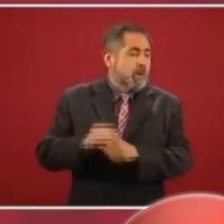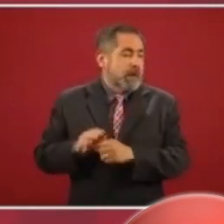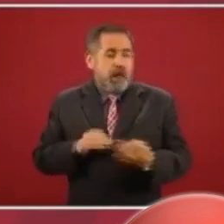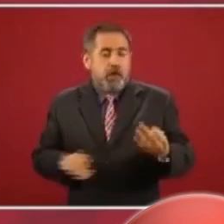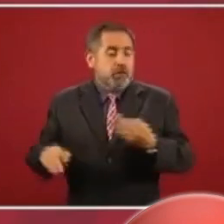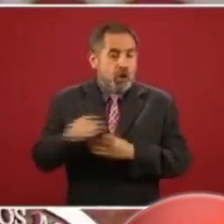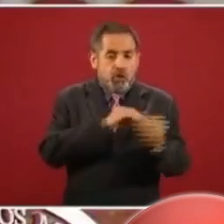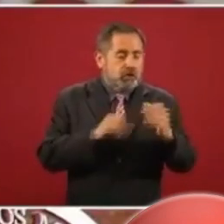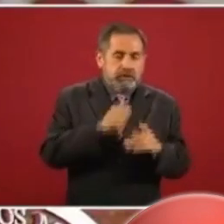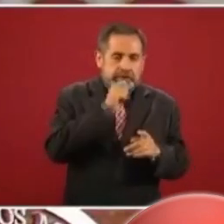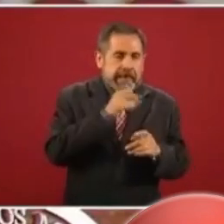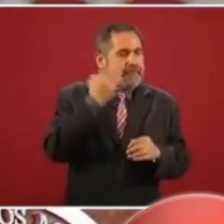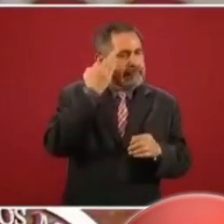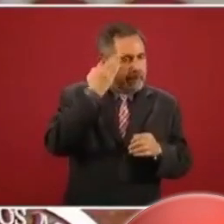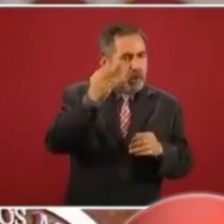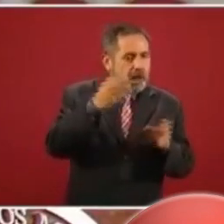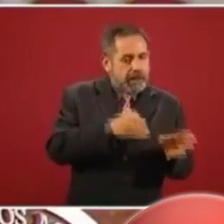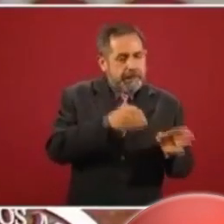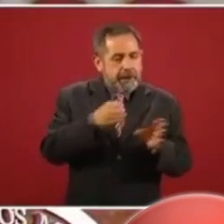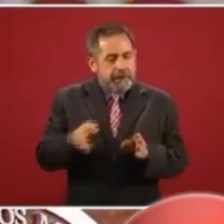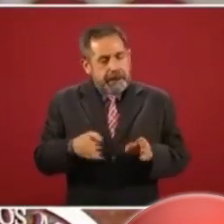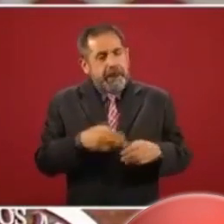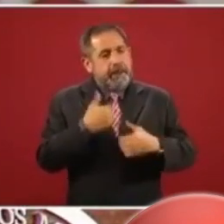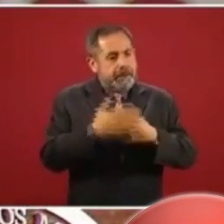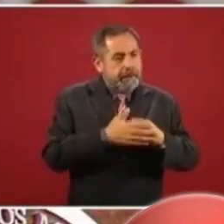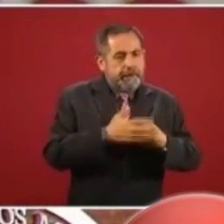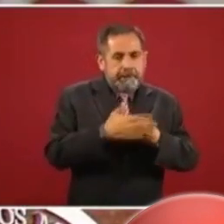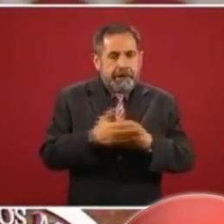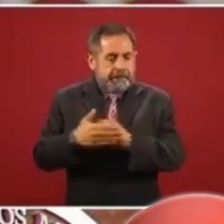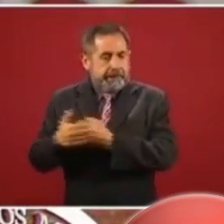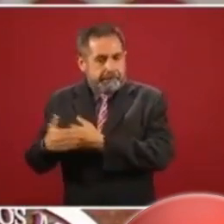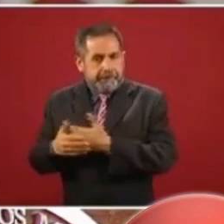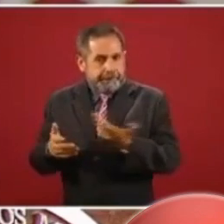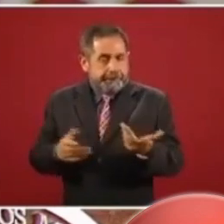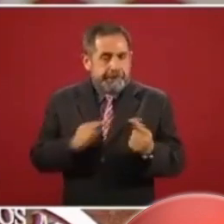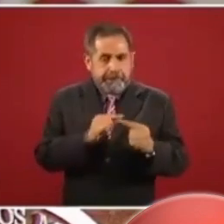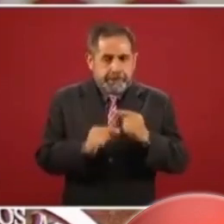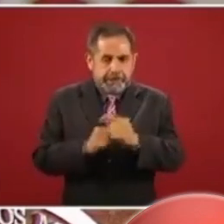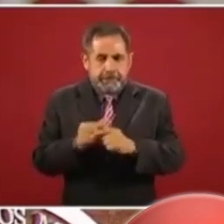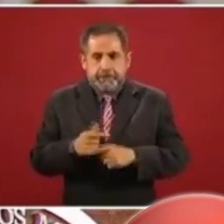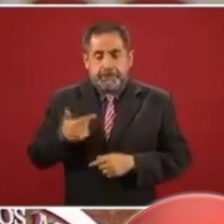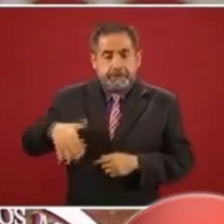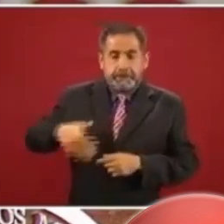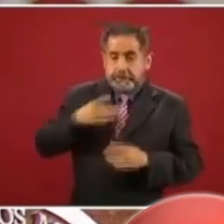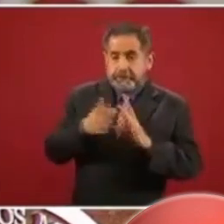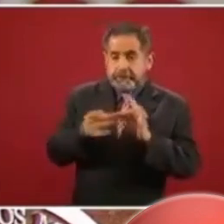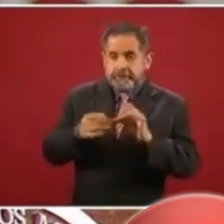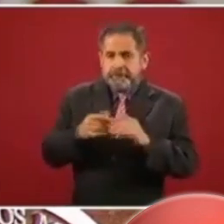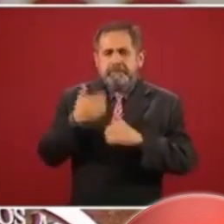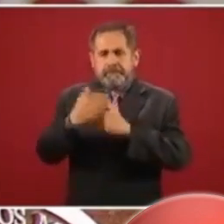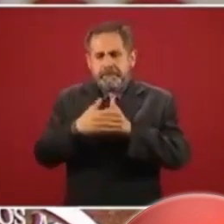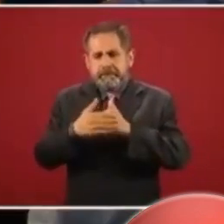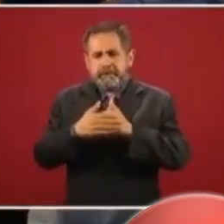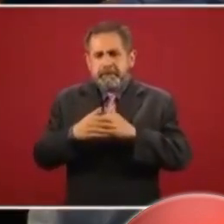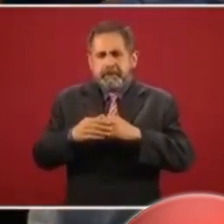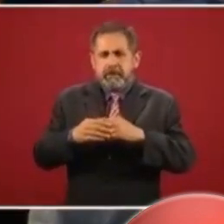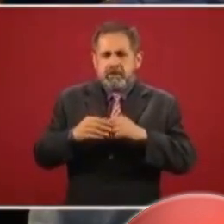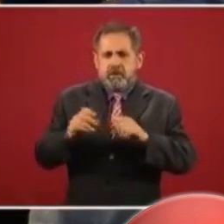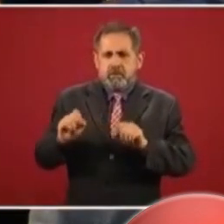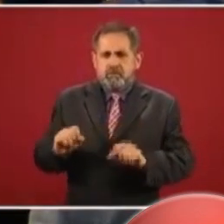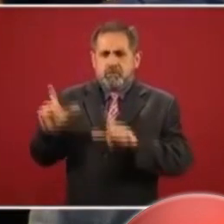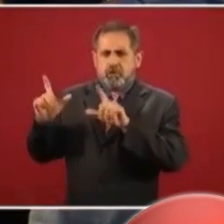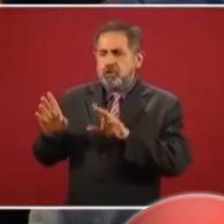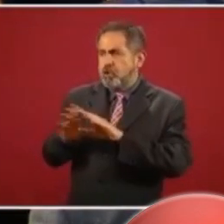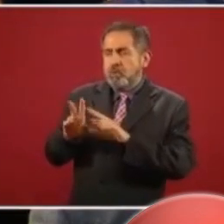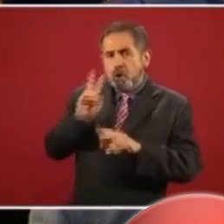en absolutamente todos los hospitales de segundo nivel. Si el presidente está de acuerdo, podríamos traer justo cómo vamos y cuál es el